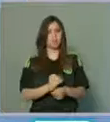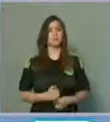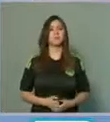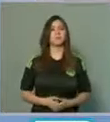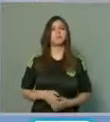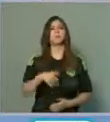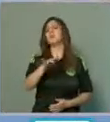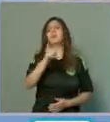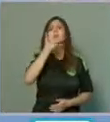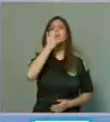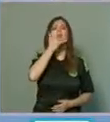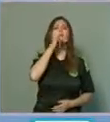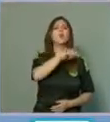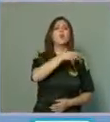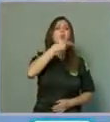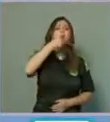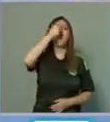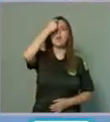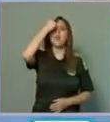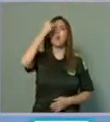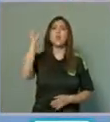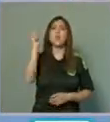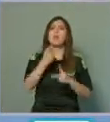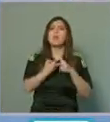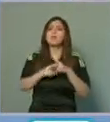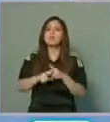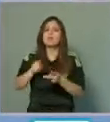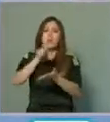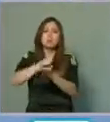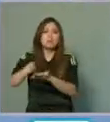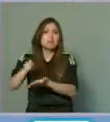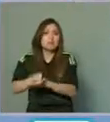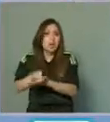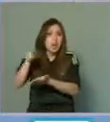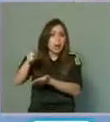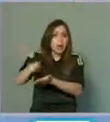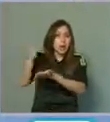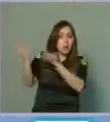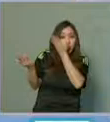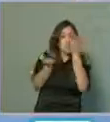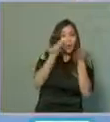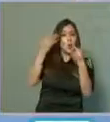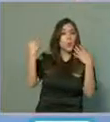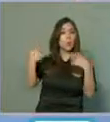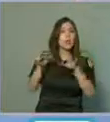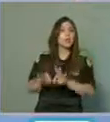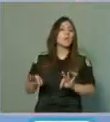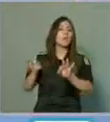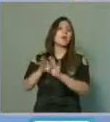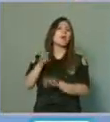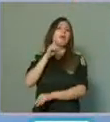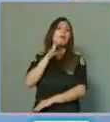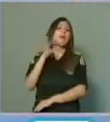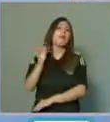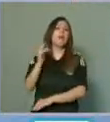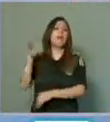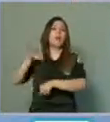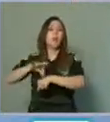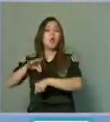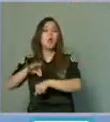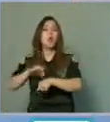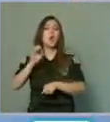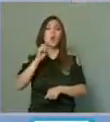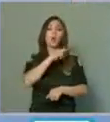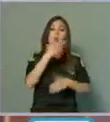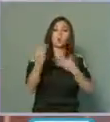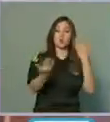a publicar? ¿Cuándo empieza a escribir? Porque tampoco estudió una carrera que fuera como muy fácil o que no requiriera mucho tiempo y mucha lectura. ¿En qué momento él